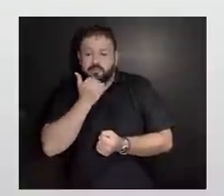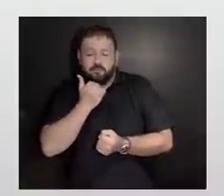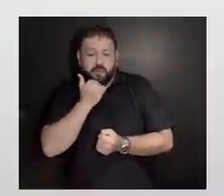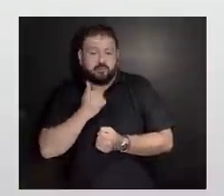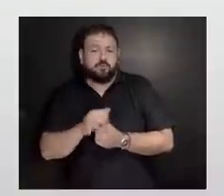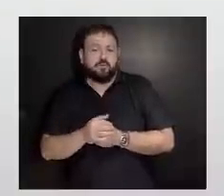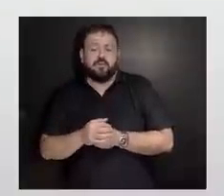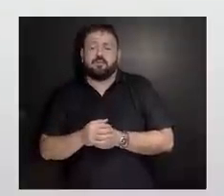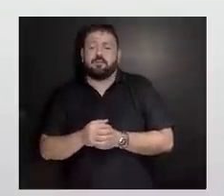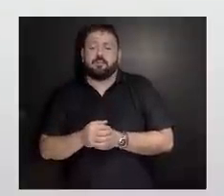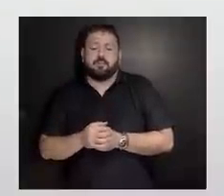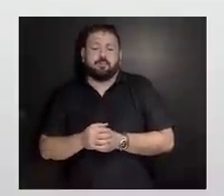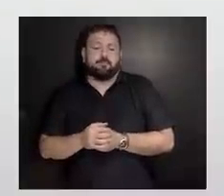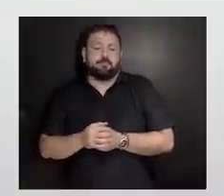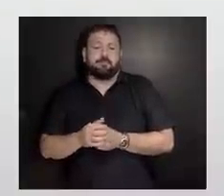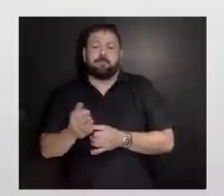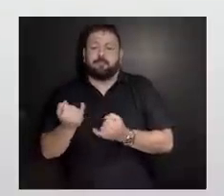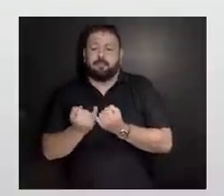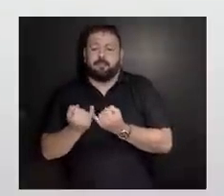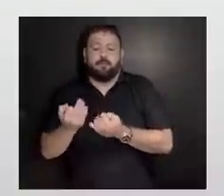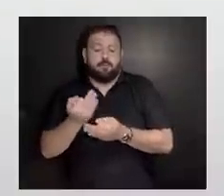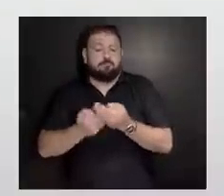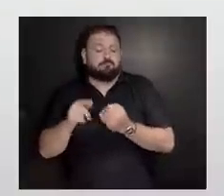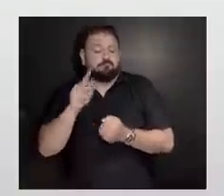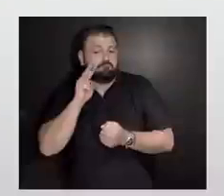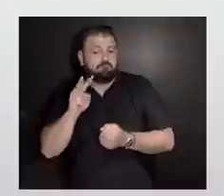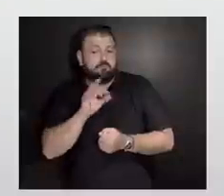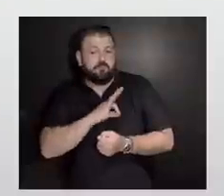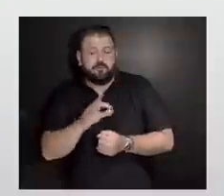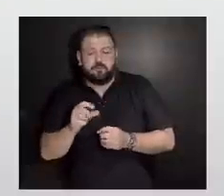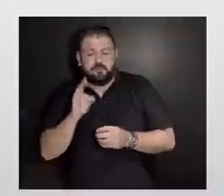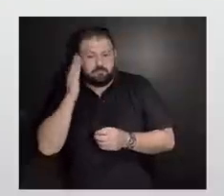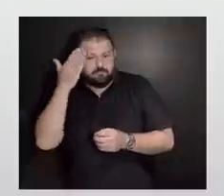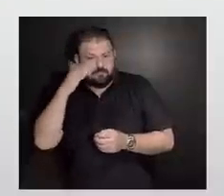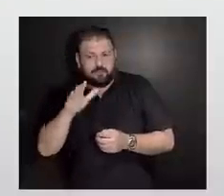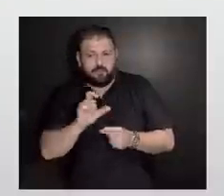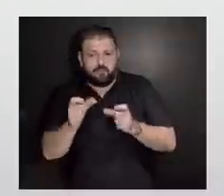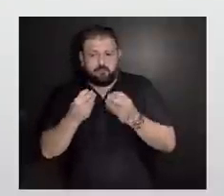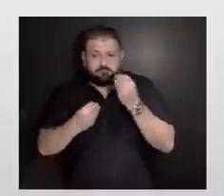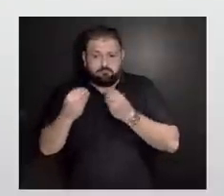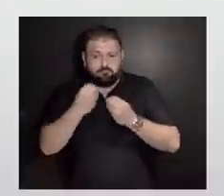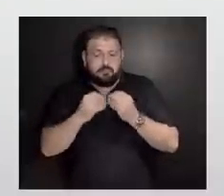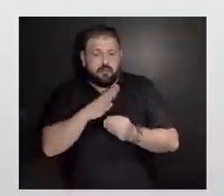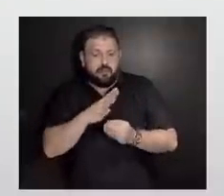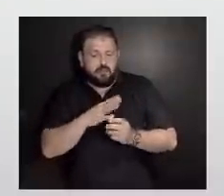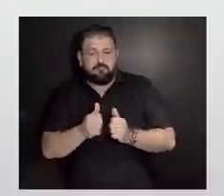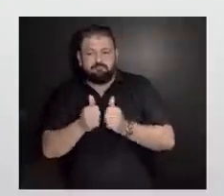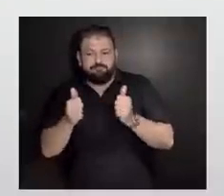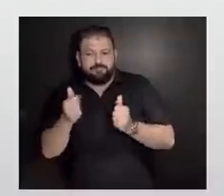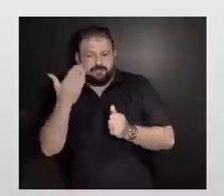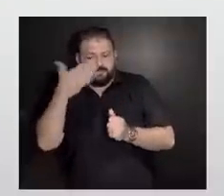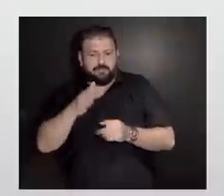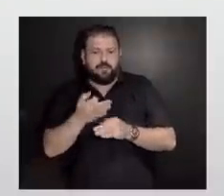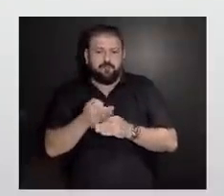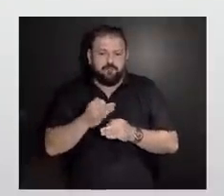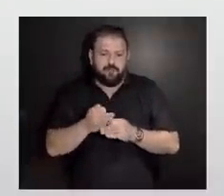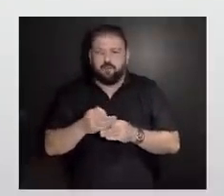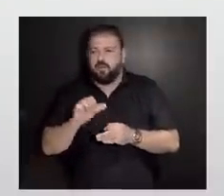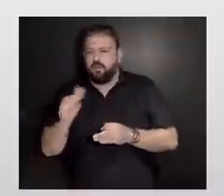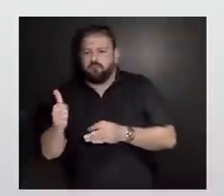simples, tal cual la molécula de glucosa ya va a estar separada o desdoblada en algún alimento como son las frutas o los